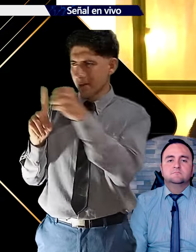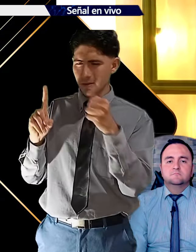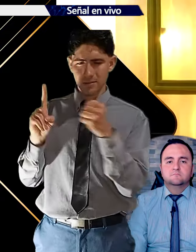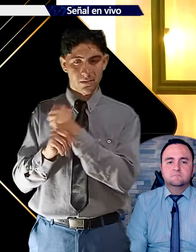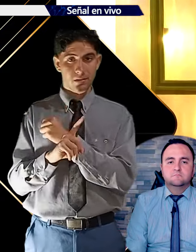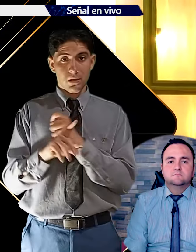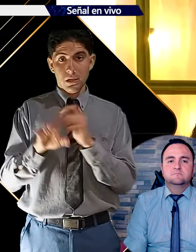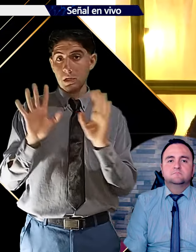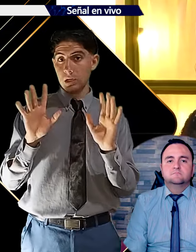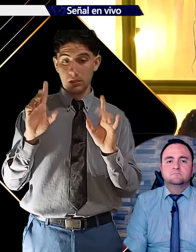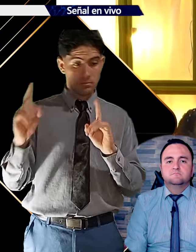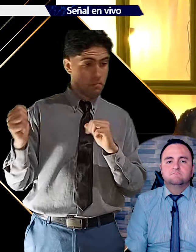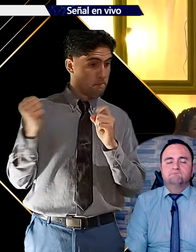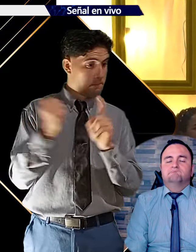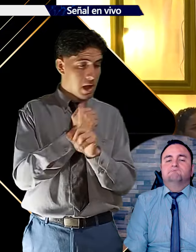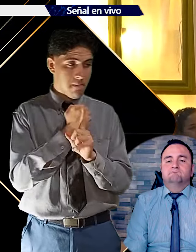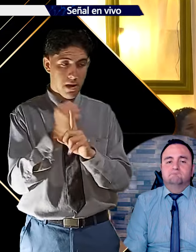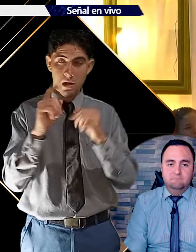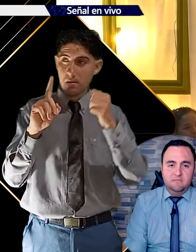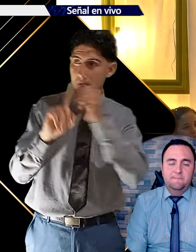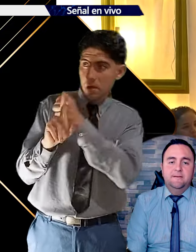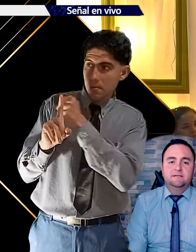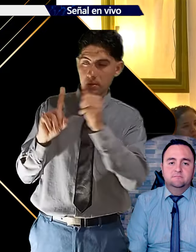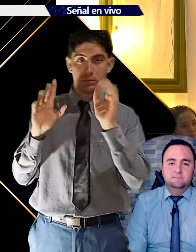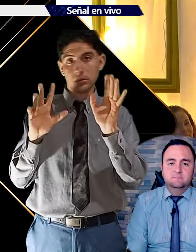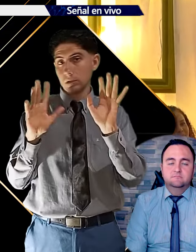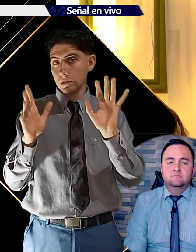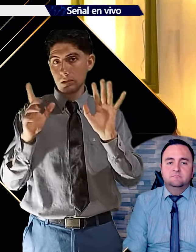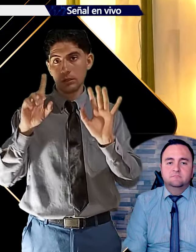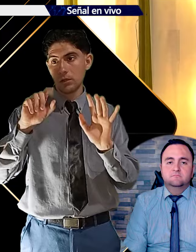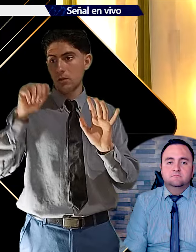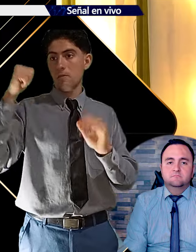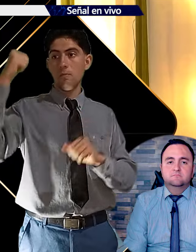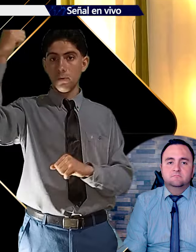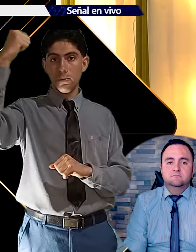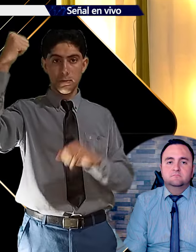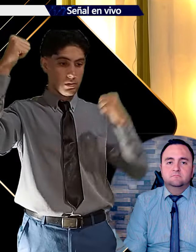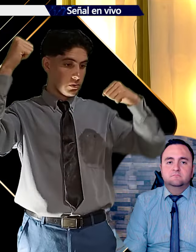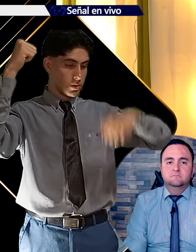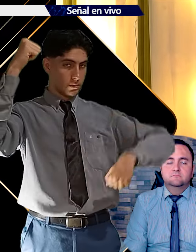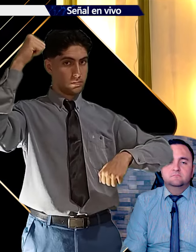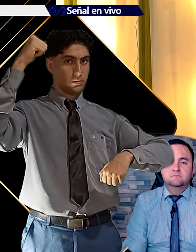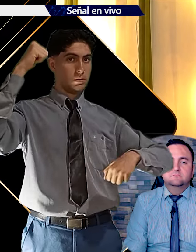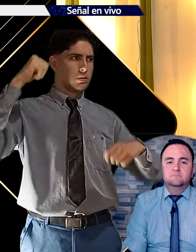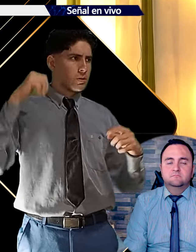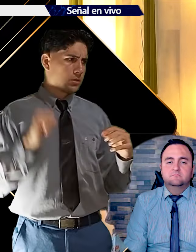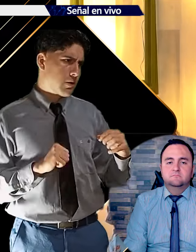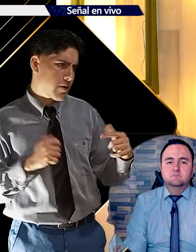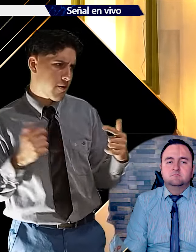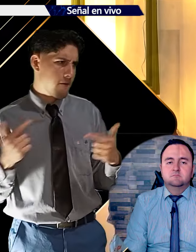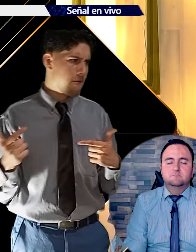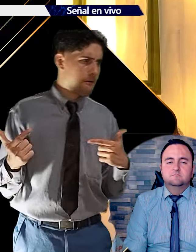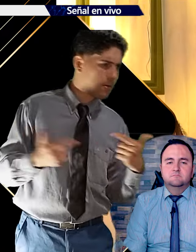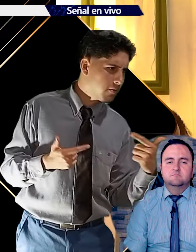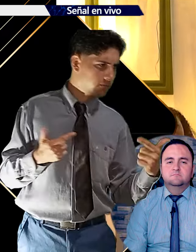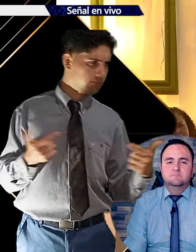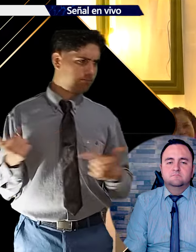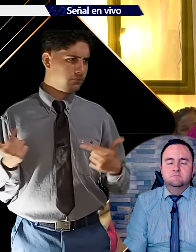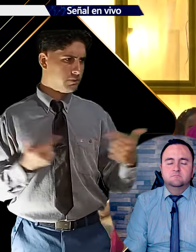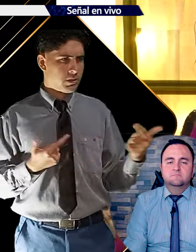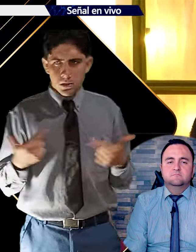se trata de volver como gigante y arrinconar, uno es arrinconado y otro es el que arrincona. Uno es la víctima y el otro es el victimario. Entonces los dos